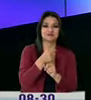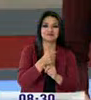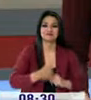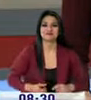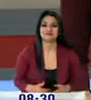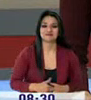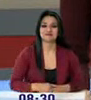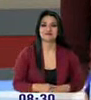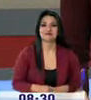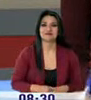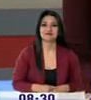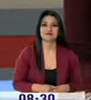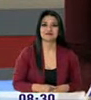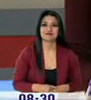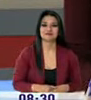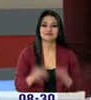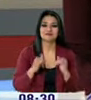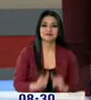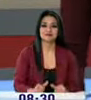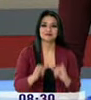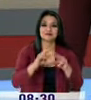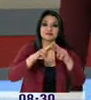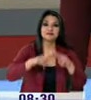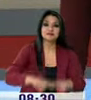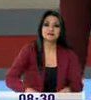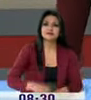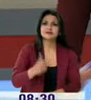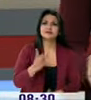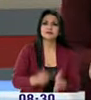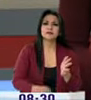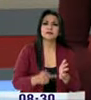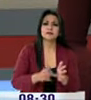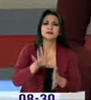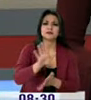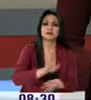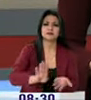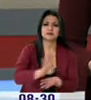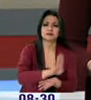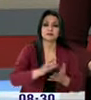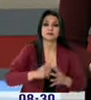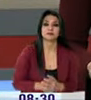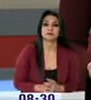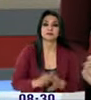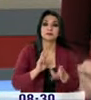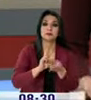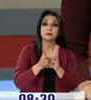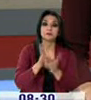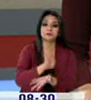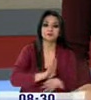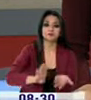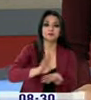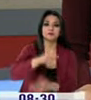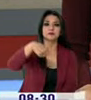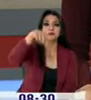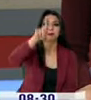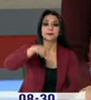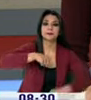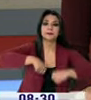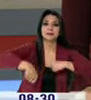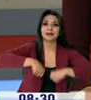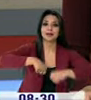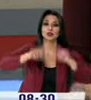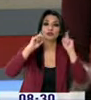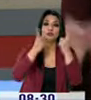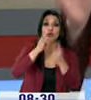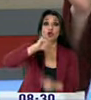querida. Seguimos revisando lo que ocurre ahí en sus sectores. Contamos que los vecinos del barrio Primero de Mayo, en el sector de San